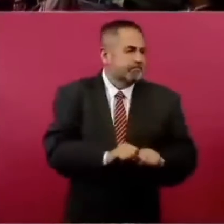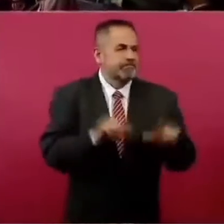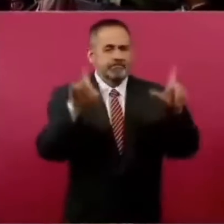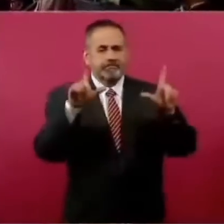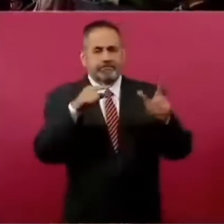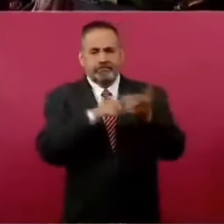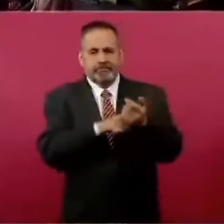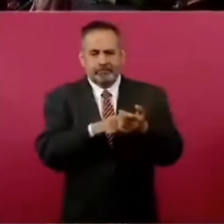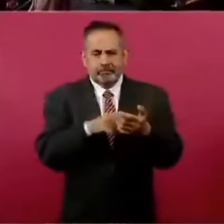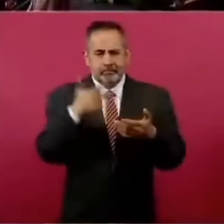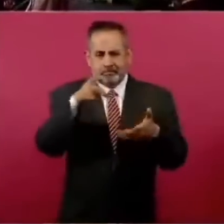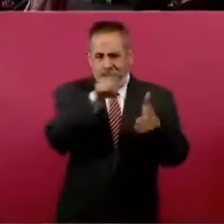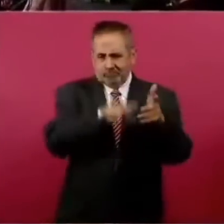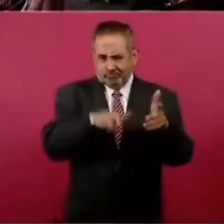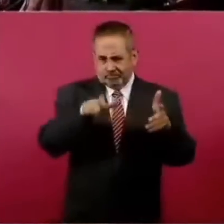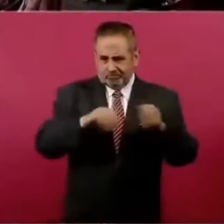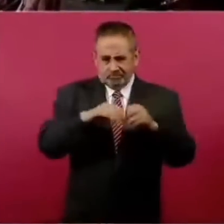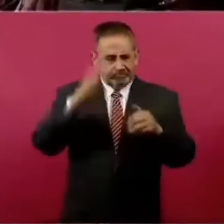Las 8 columnas.